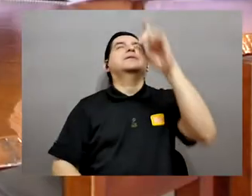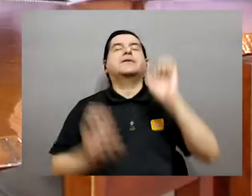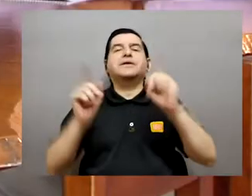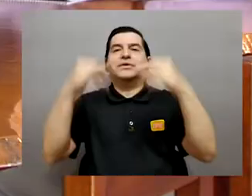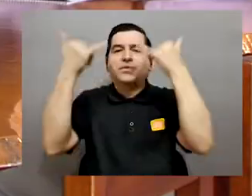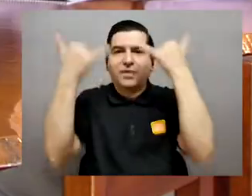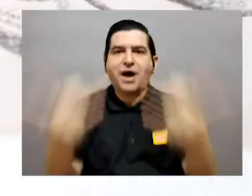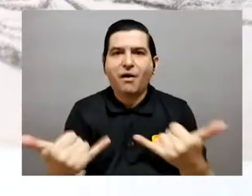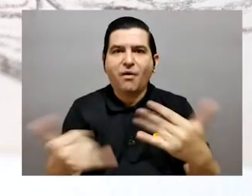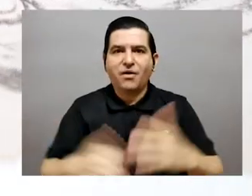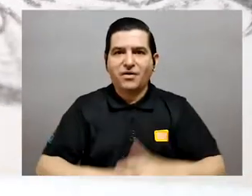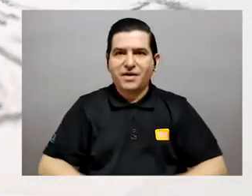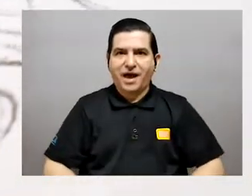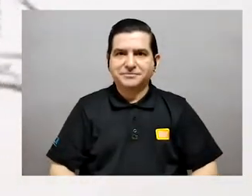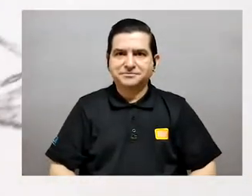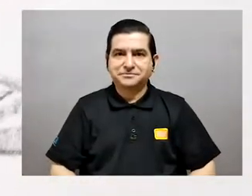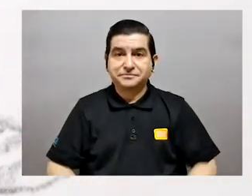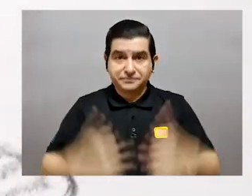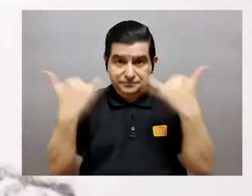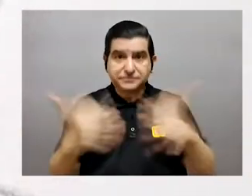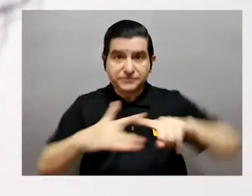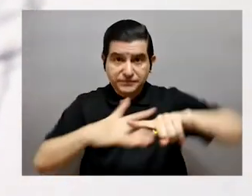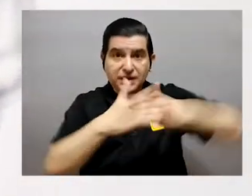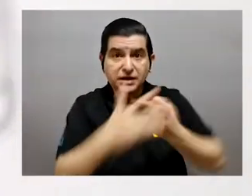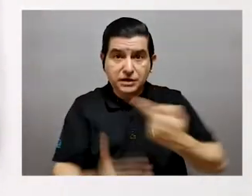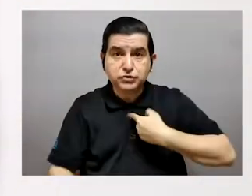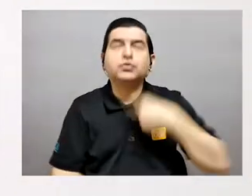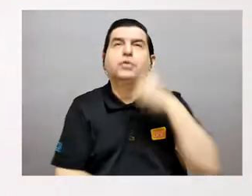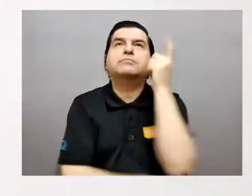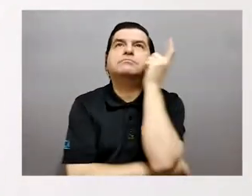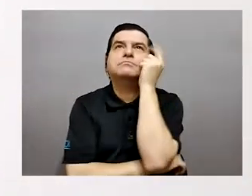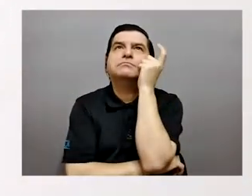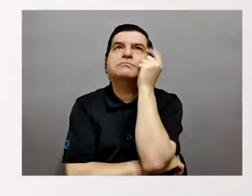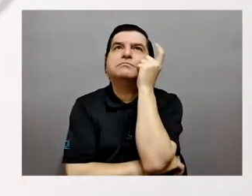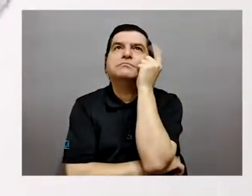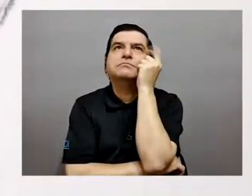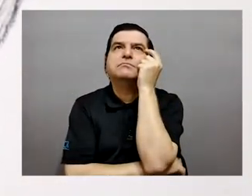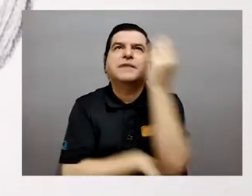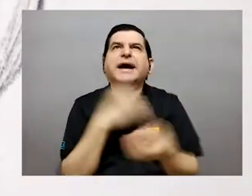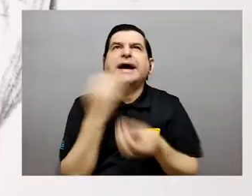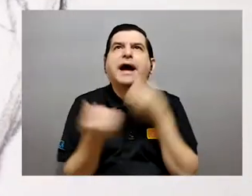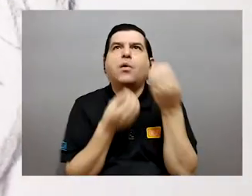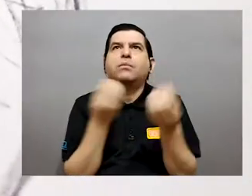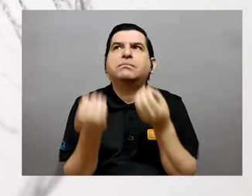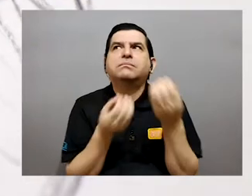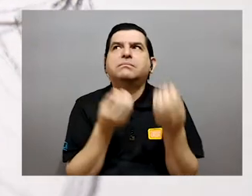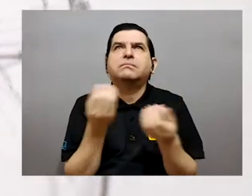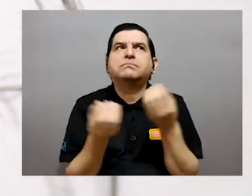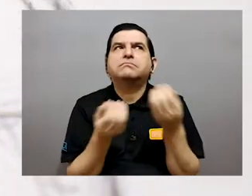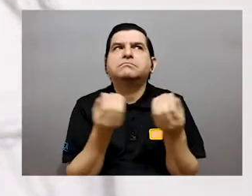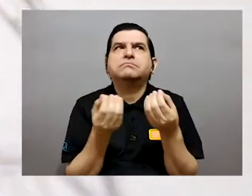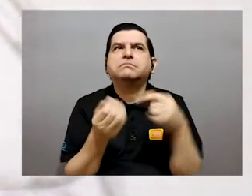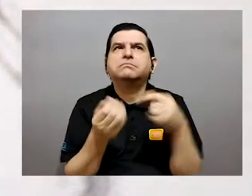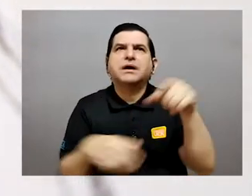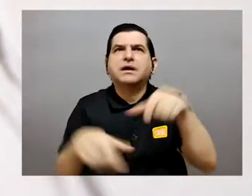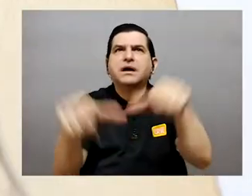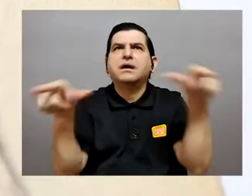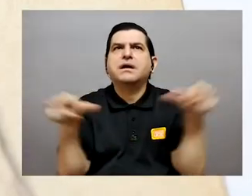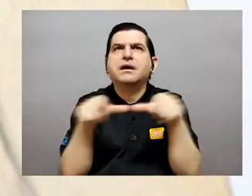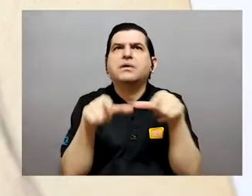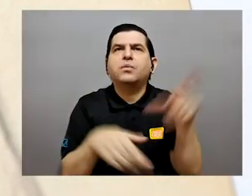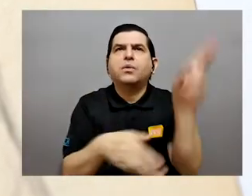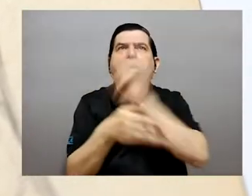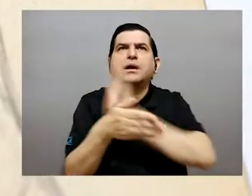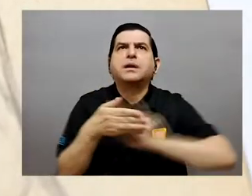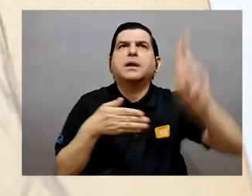Entonces, ahí ya voy acomodándome con eso. Yo lo que puedo decir es que entonces entra en